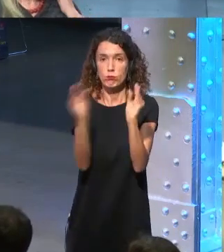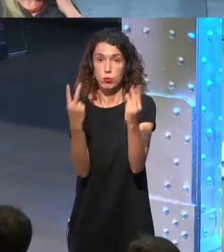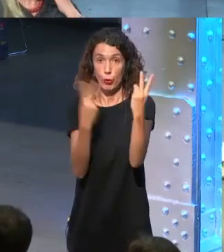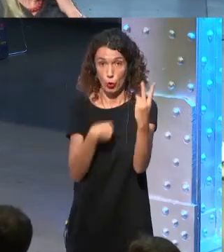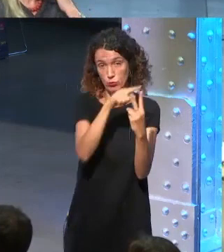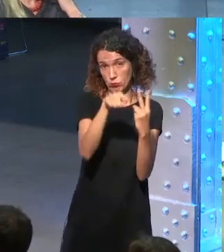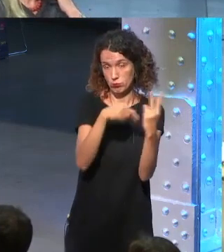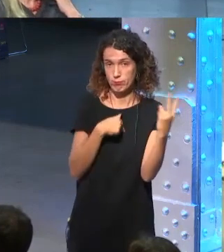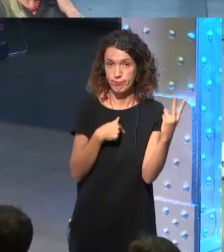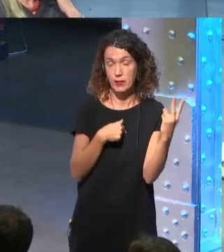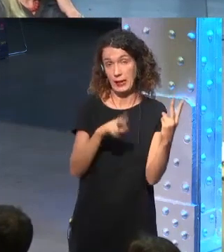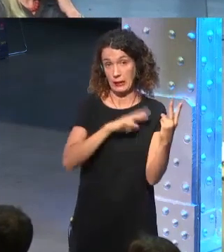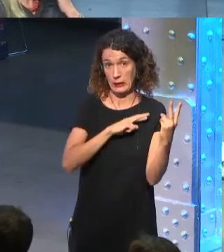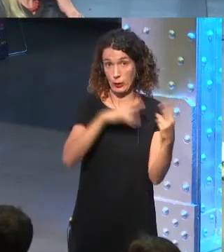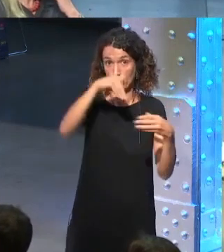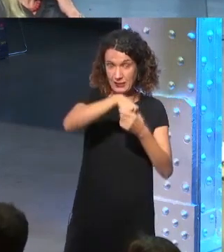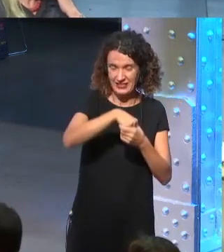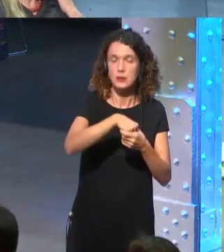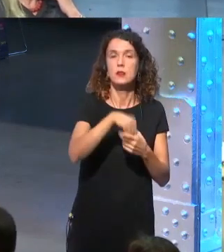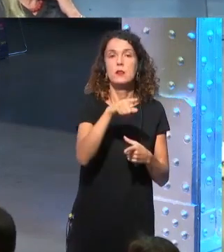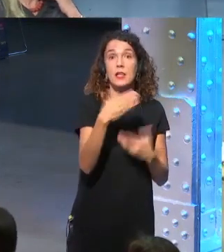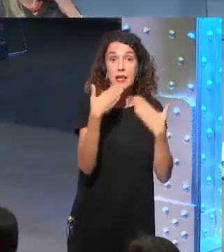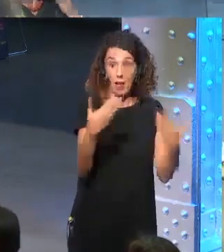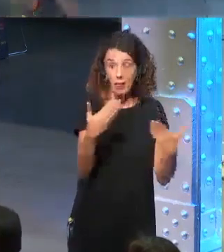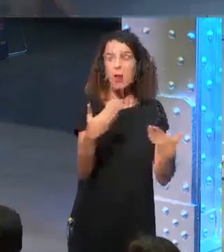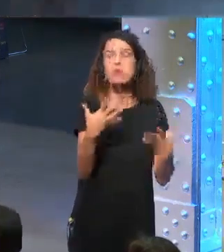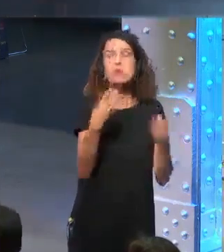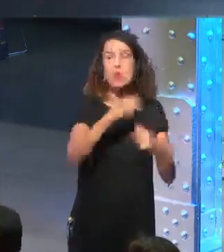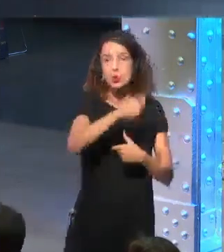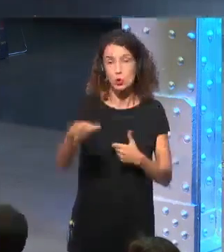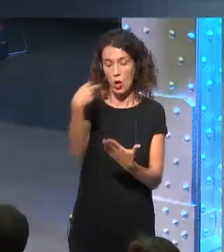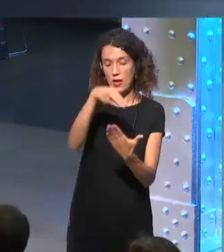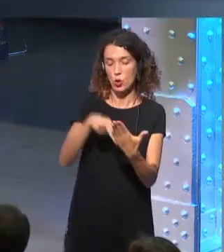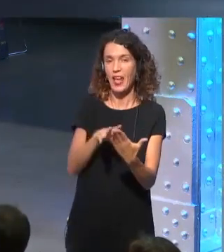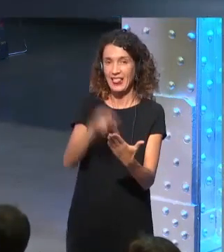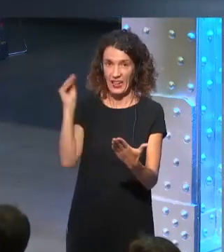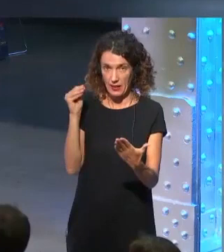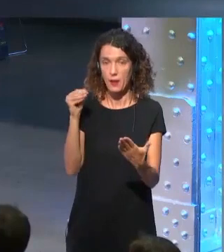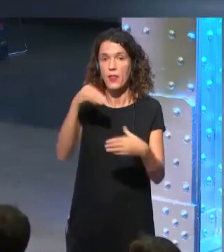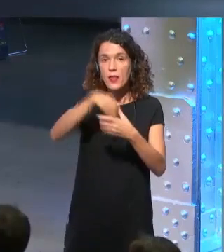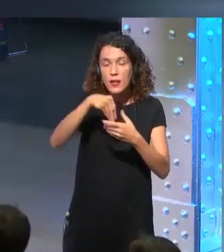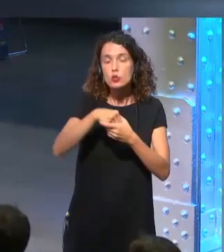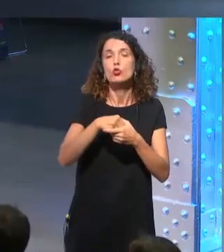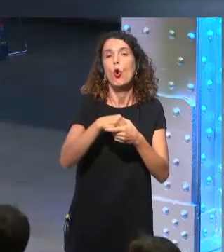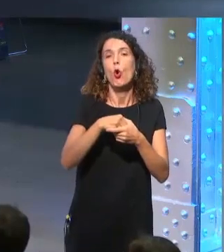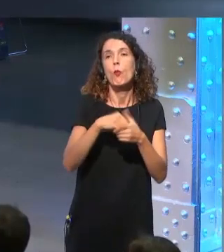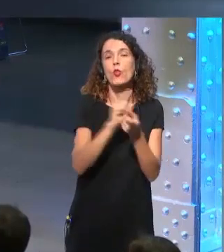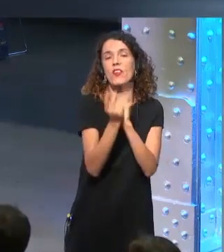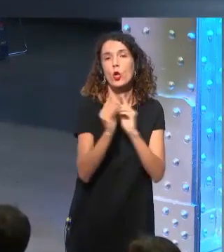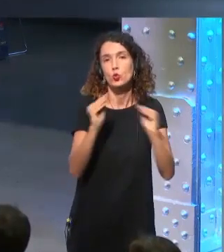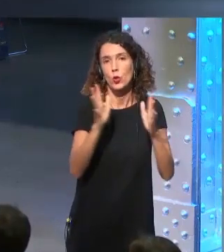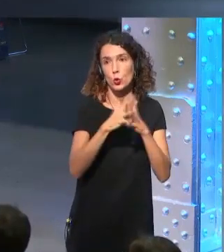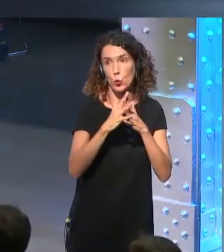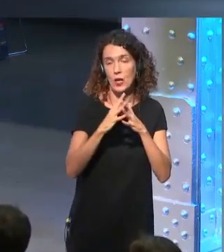Religions of Rome, gracias a los cuales muchos lectores han podido comprender las modificaciones estructurales de la